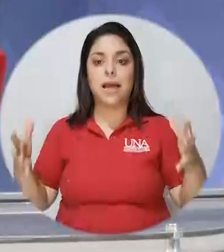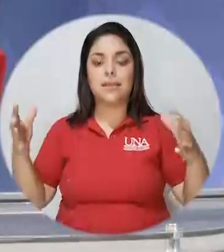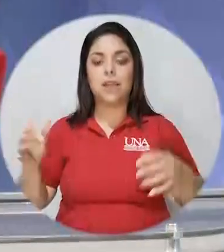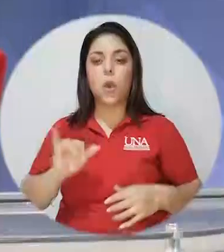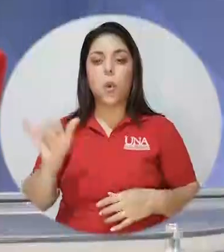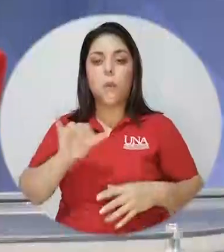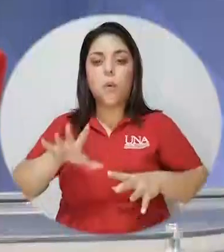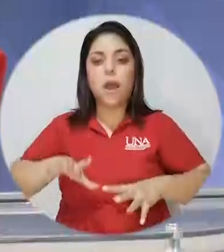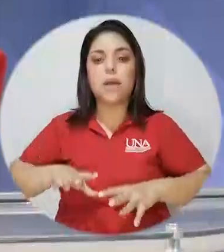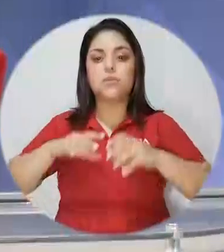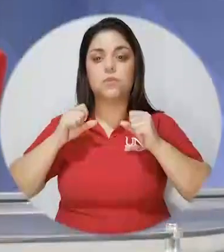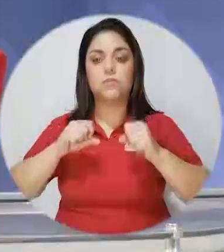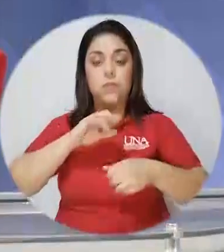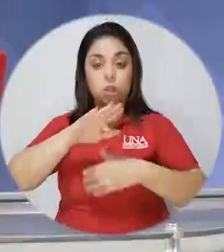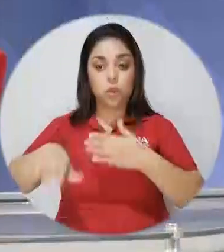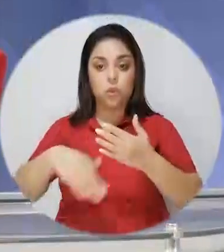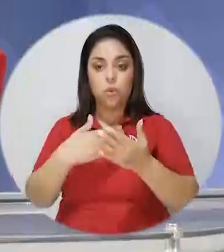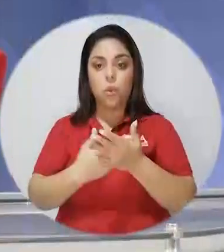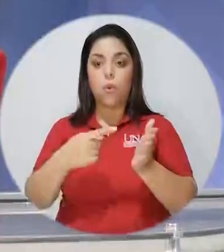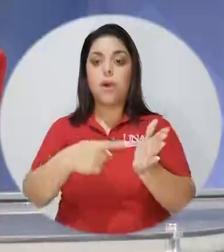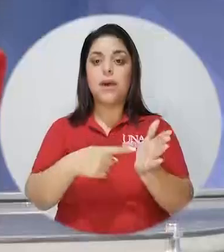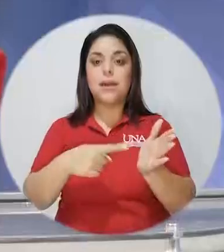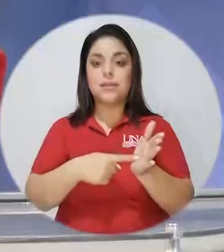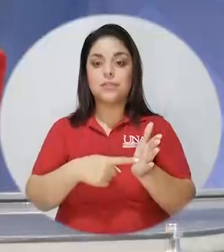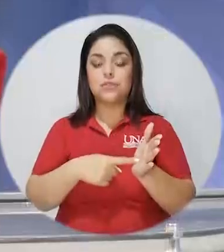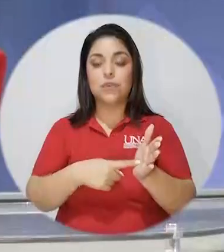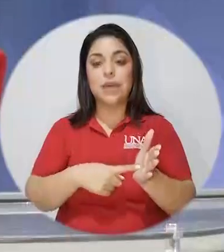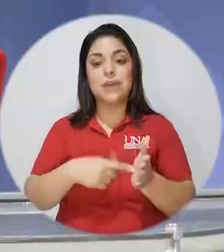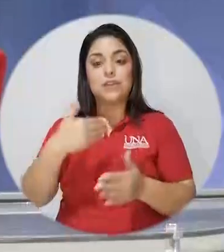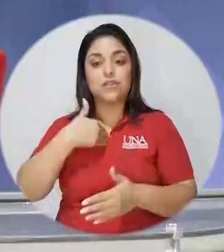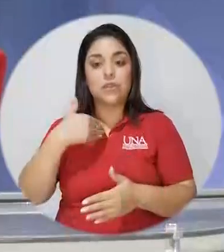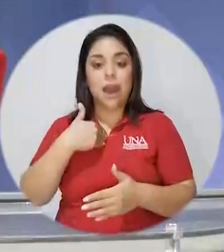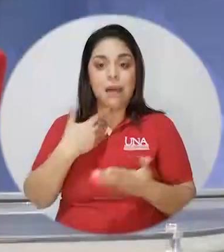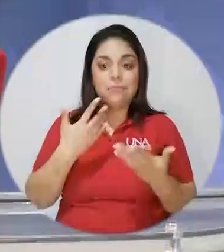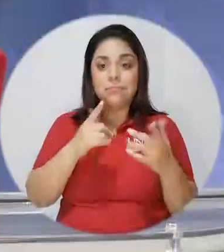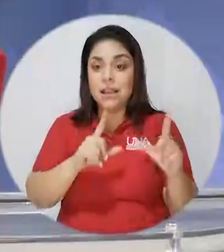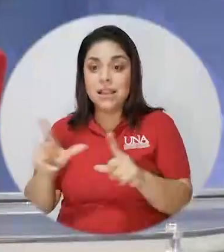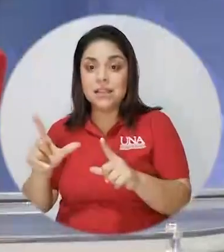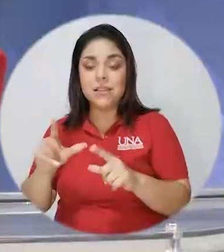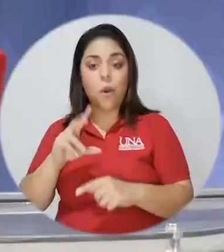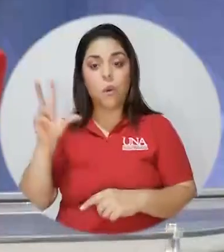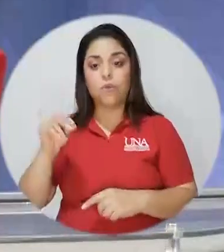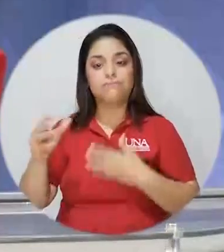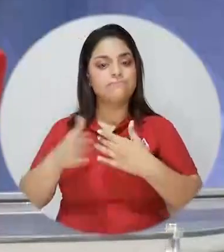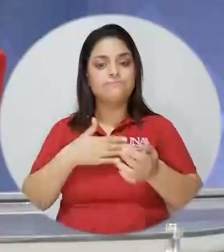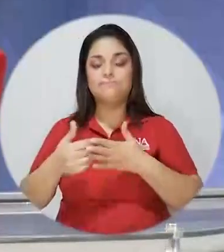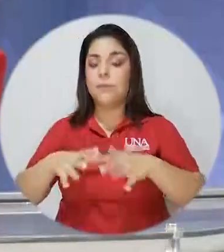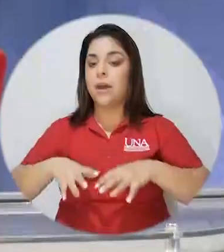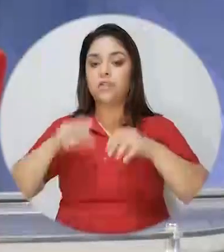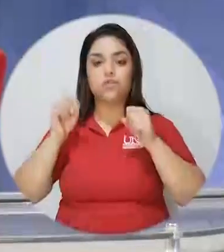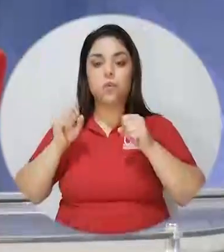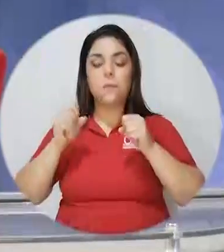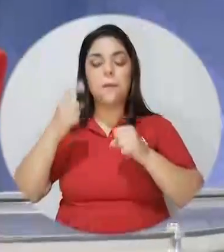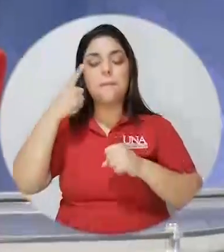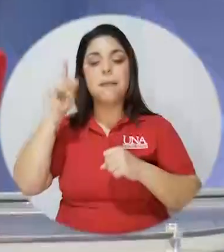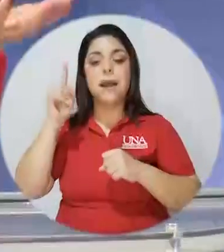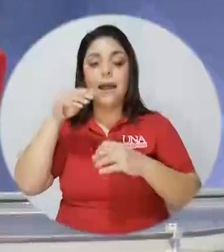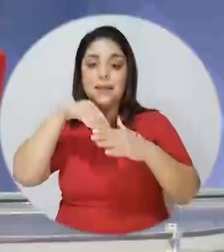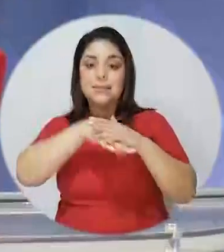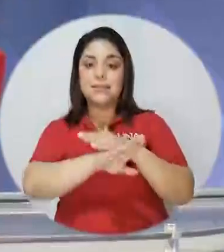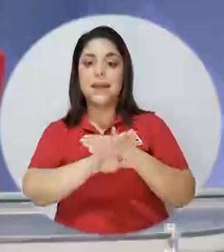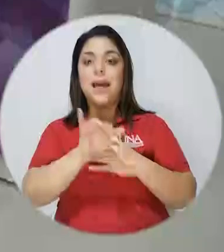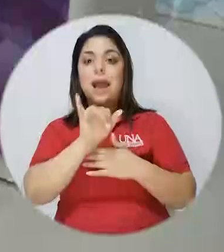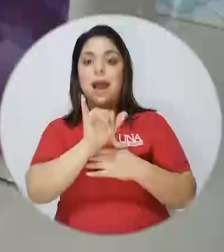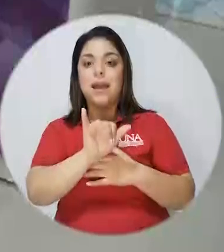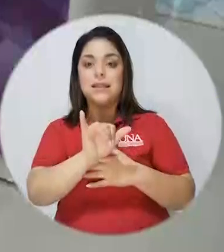Tener que asumir todo esto, estuvieran preparadas o no, ¿verdad? Para entrar en esta modalidad ya de una manera